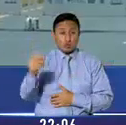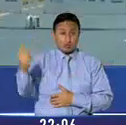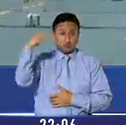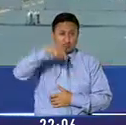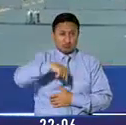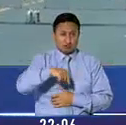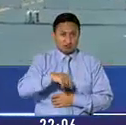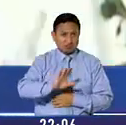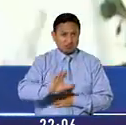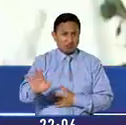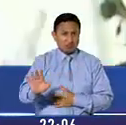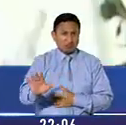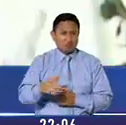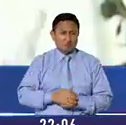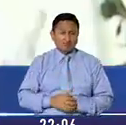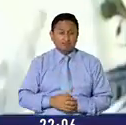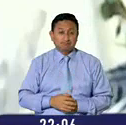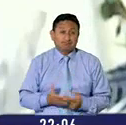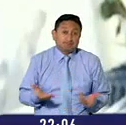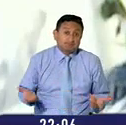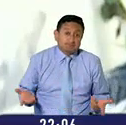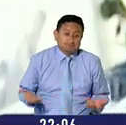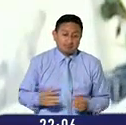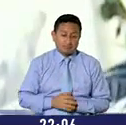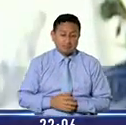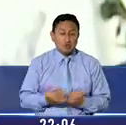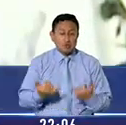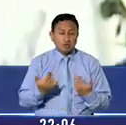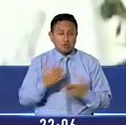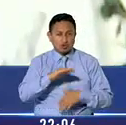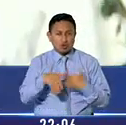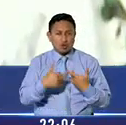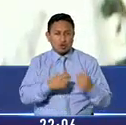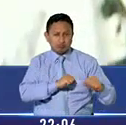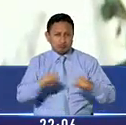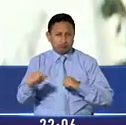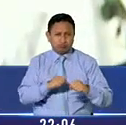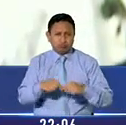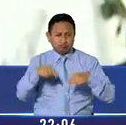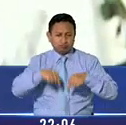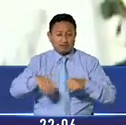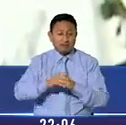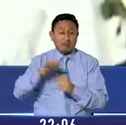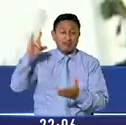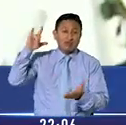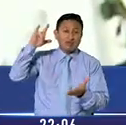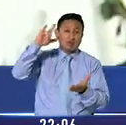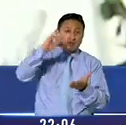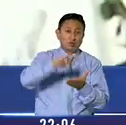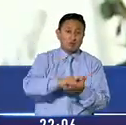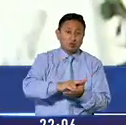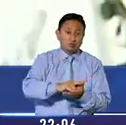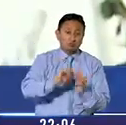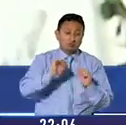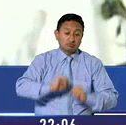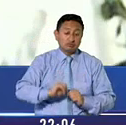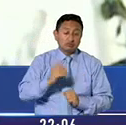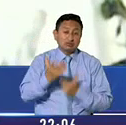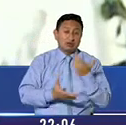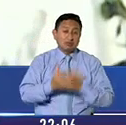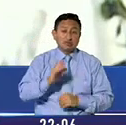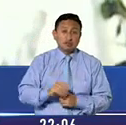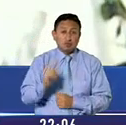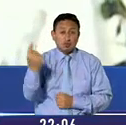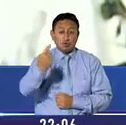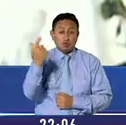tomar medidas en aeropuertos. La vacuna tal vez no sea solo la vacuna suficiente. Habrá que pedir pruebas y hacer